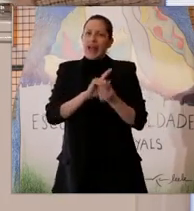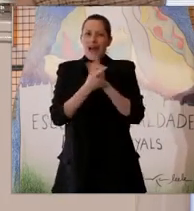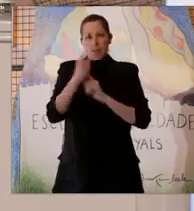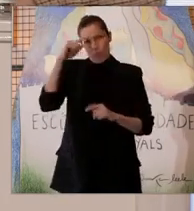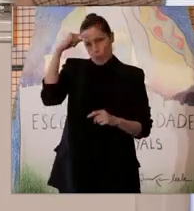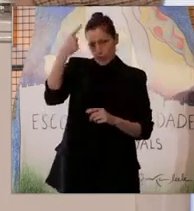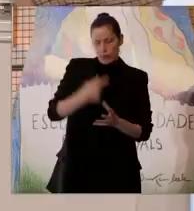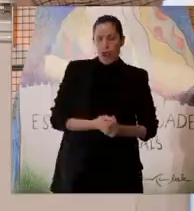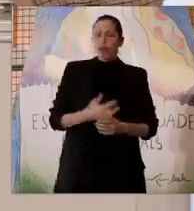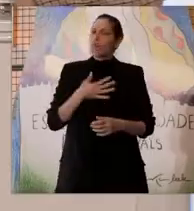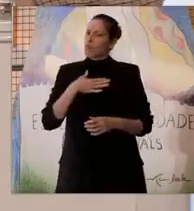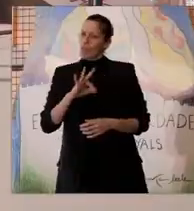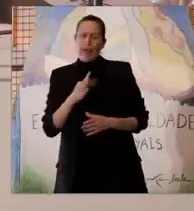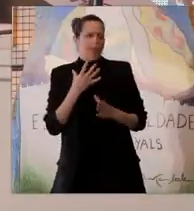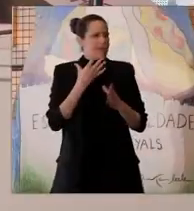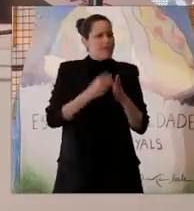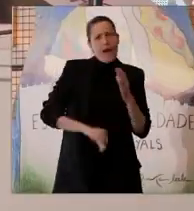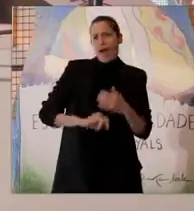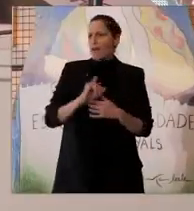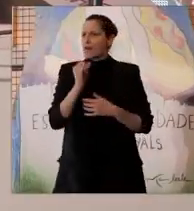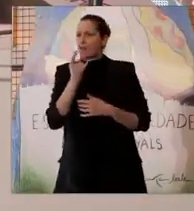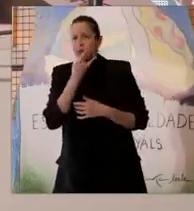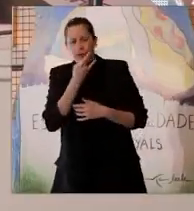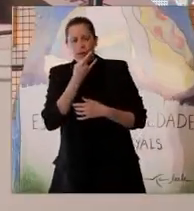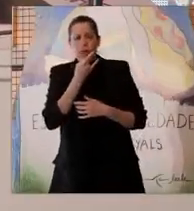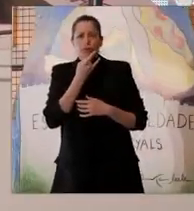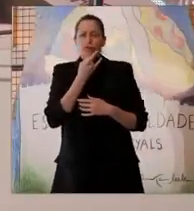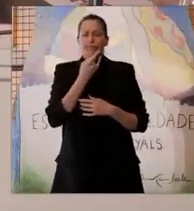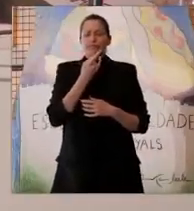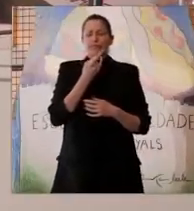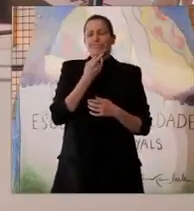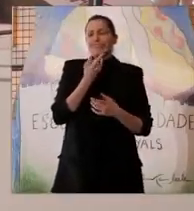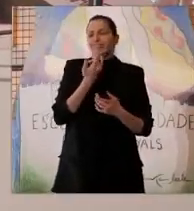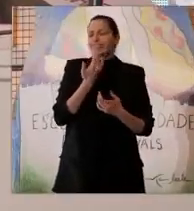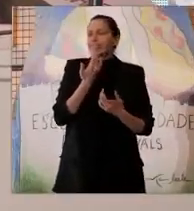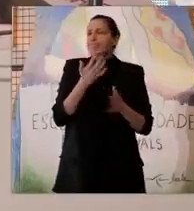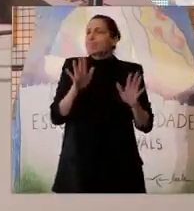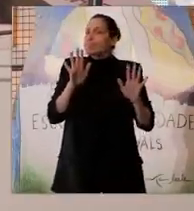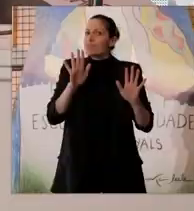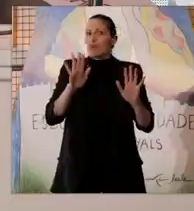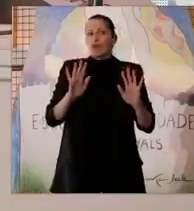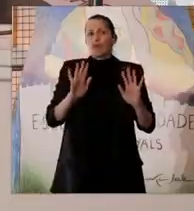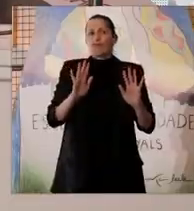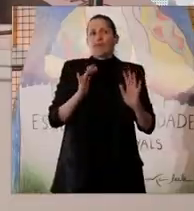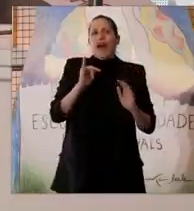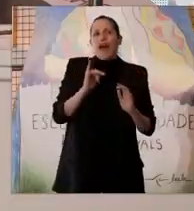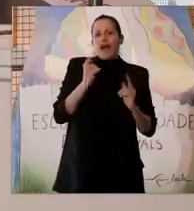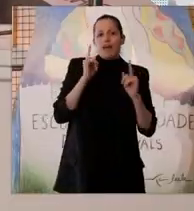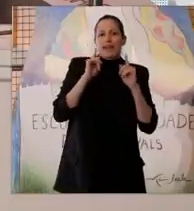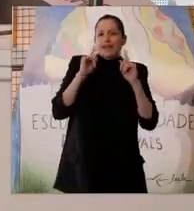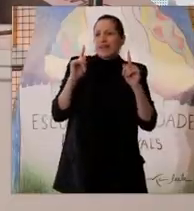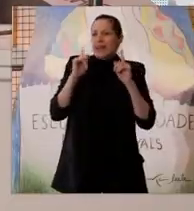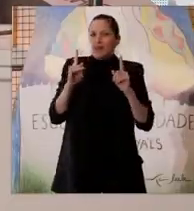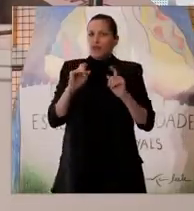errores que haya habido o de inconvenientes y casos que se están produciendo con los que no se contaba Más allá